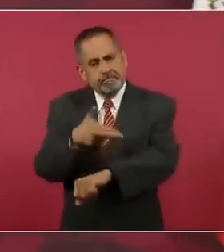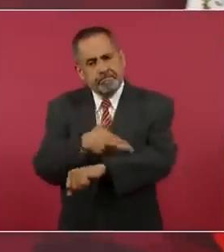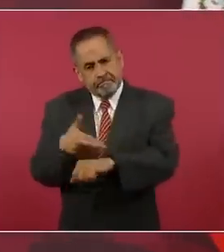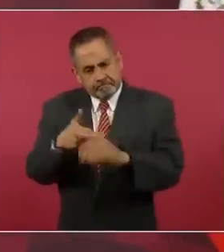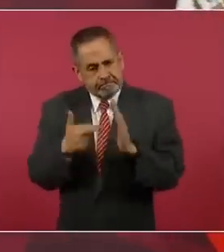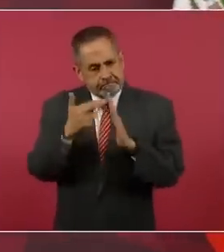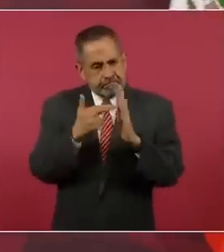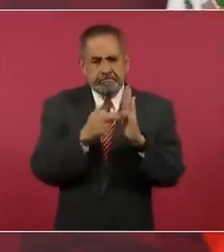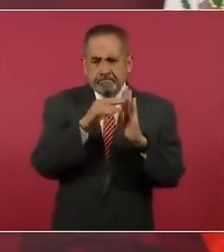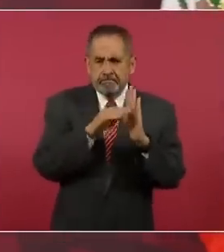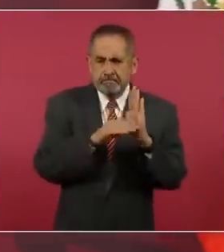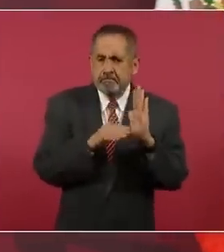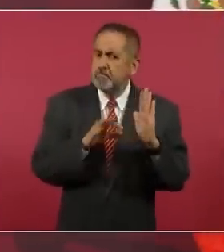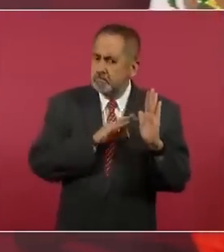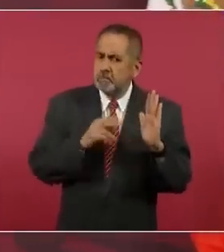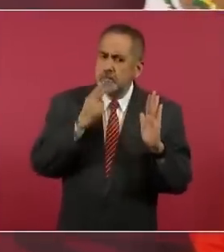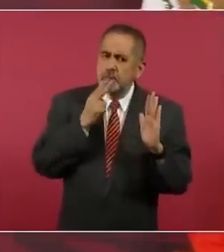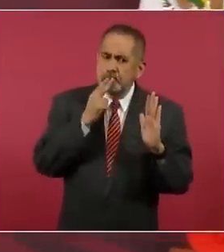utilizar,